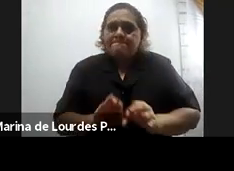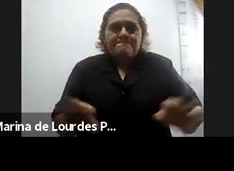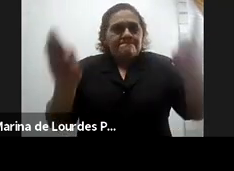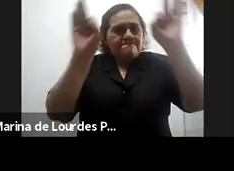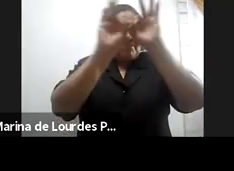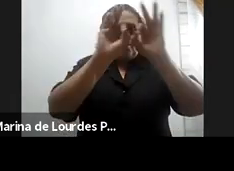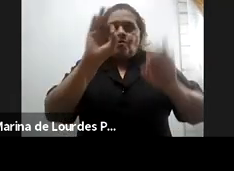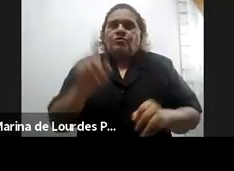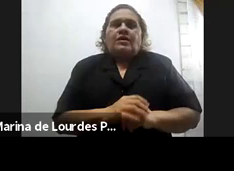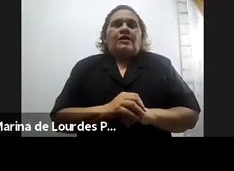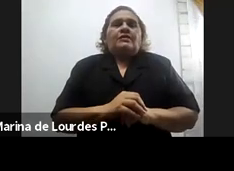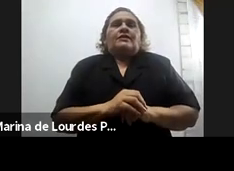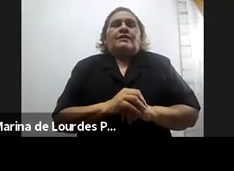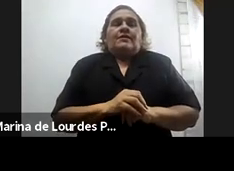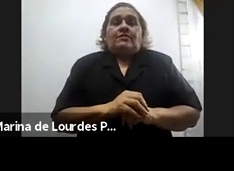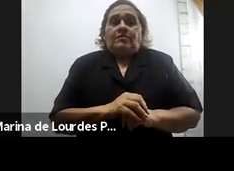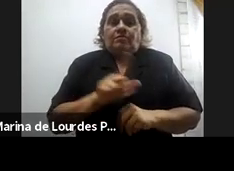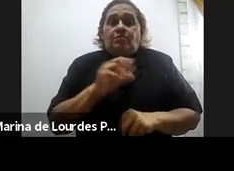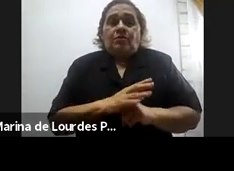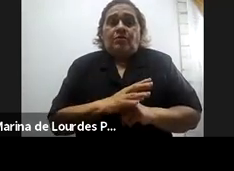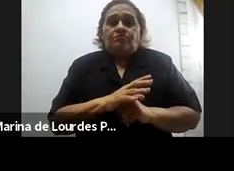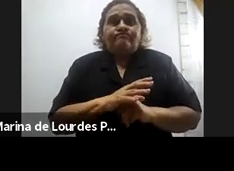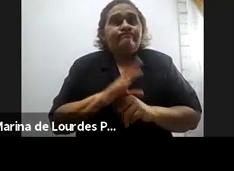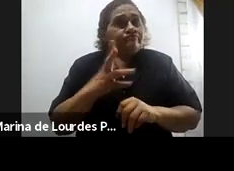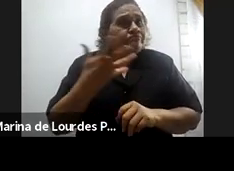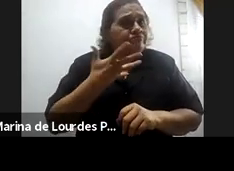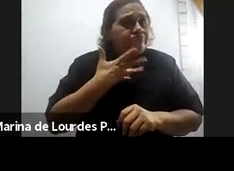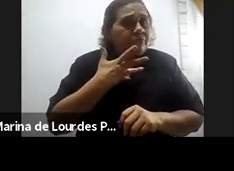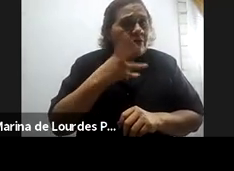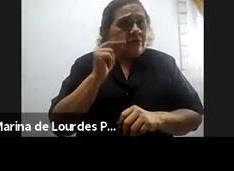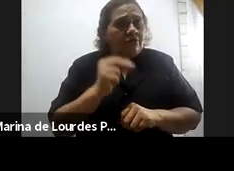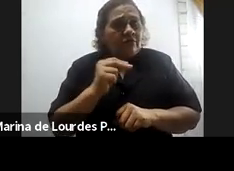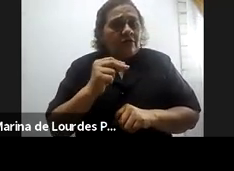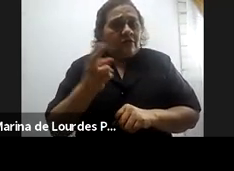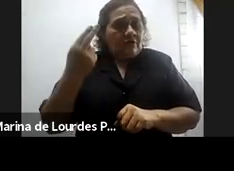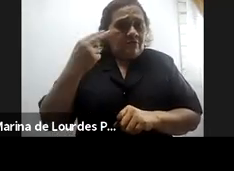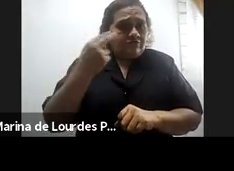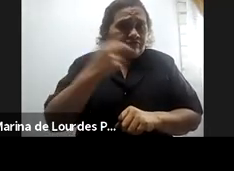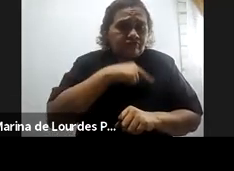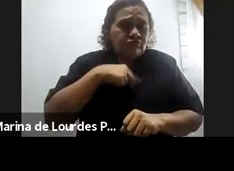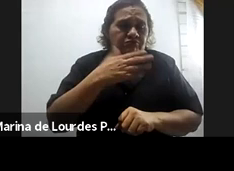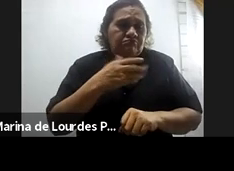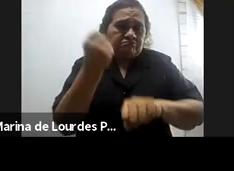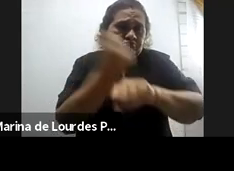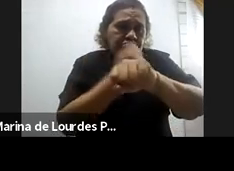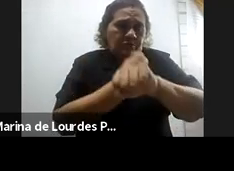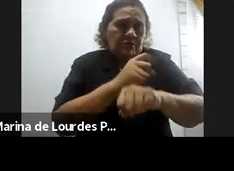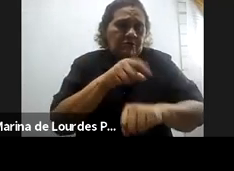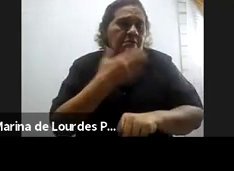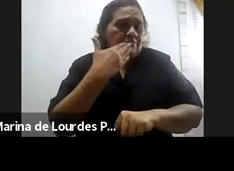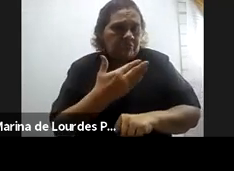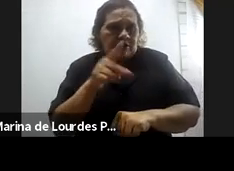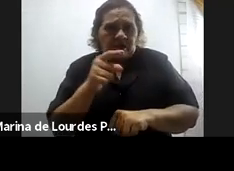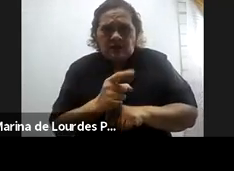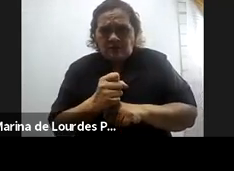Es muy, muy importante procurar que nuestros zapatos sean adecuados. Hay una imagen que